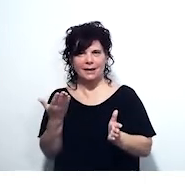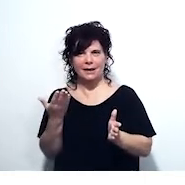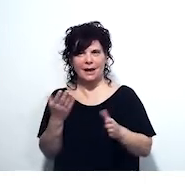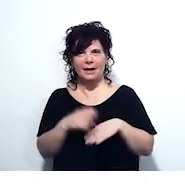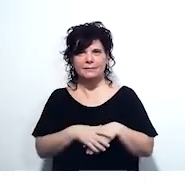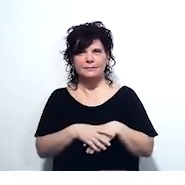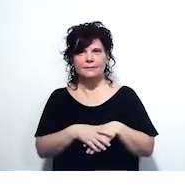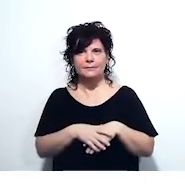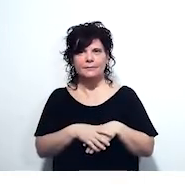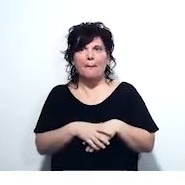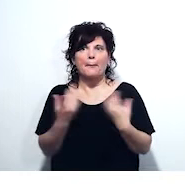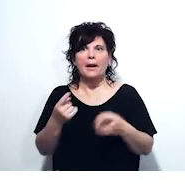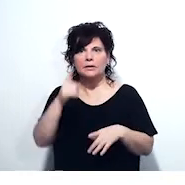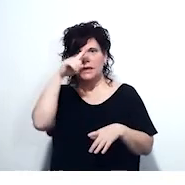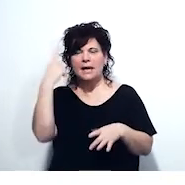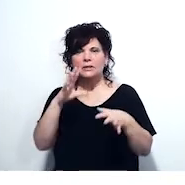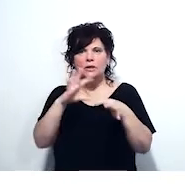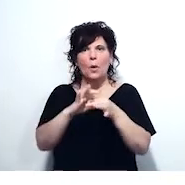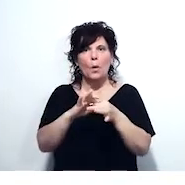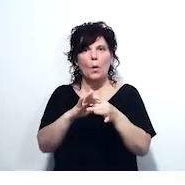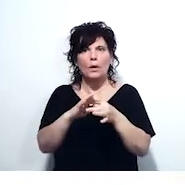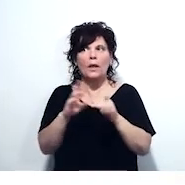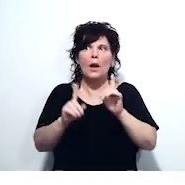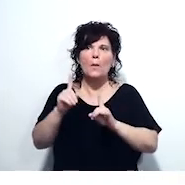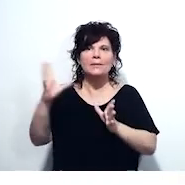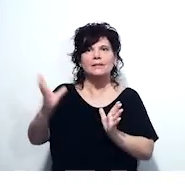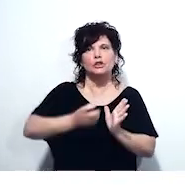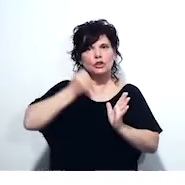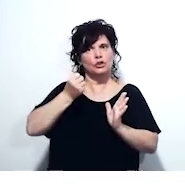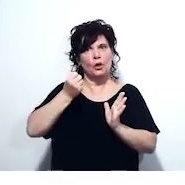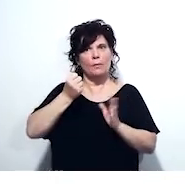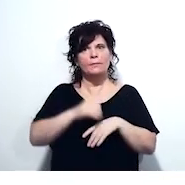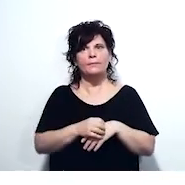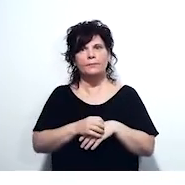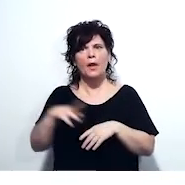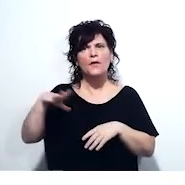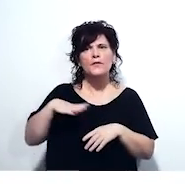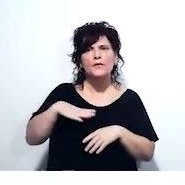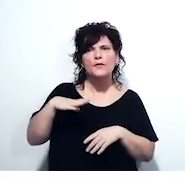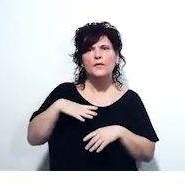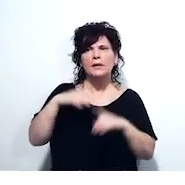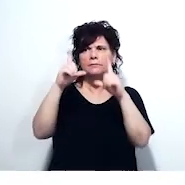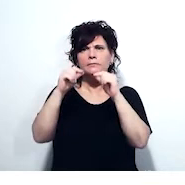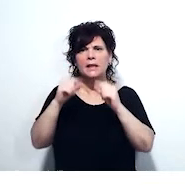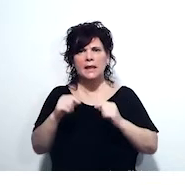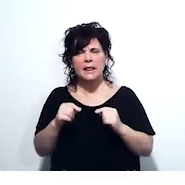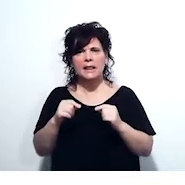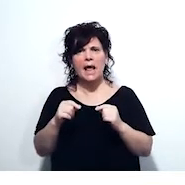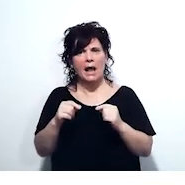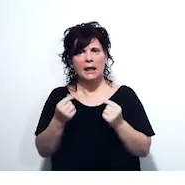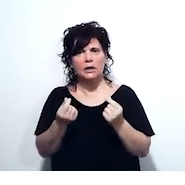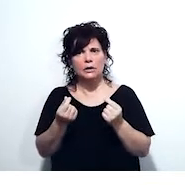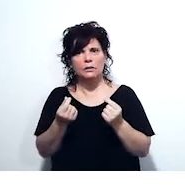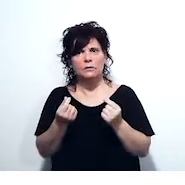menos si las Naciones Unidas lo dicen, los países a veces lo toman como referencia. Falta de datos, métricas y evidencia confiable